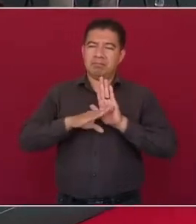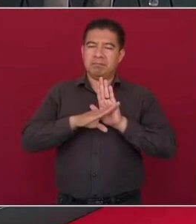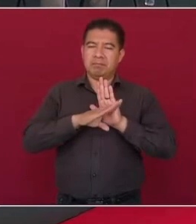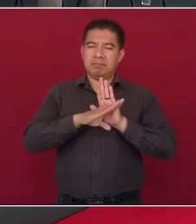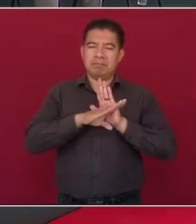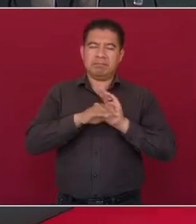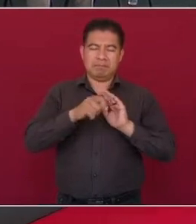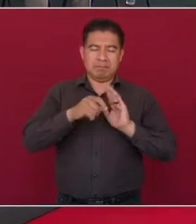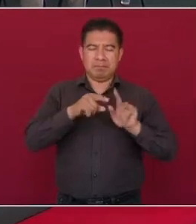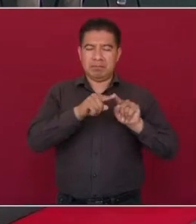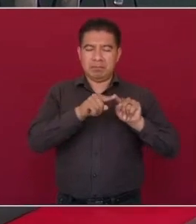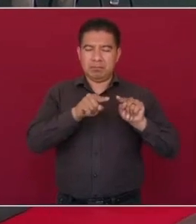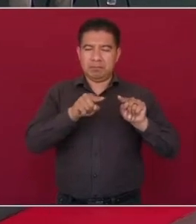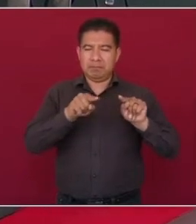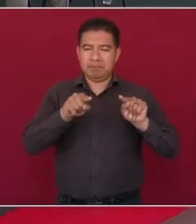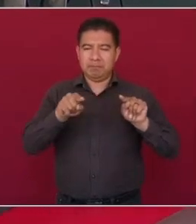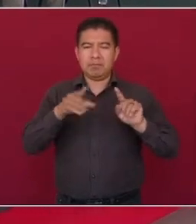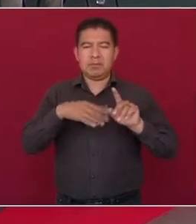hacia